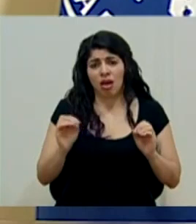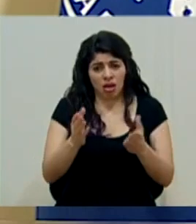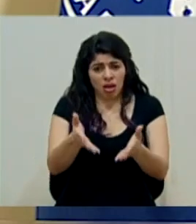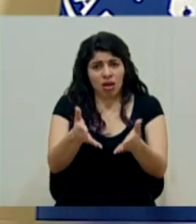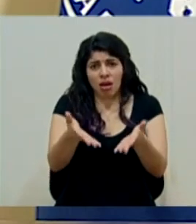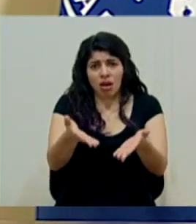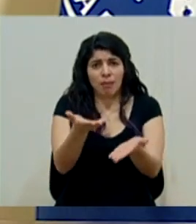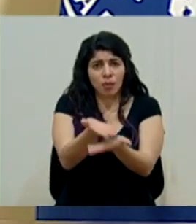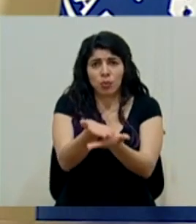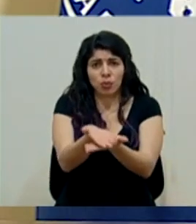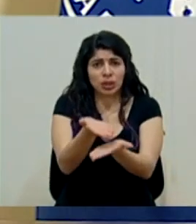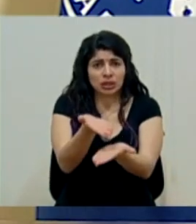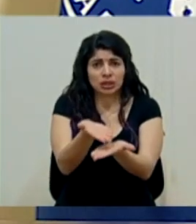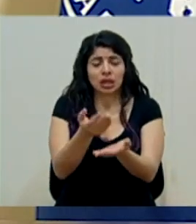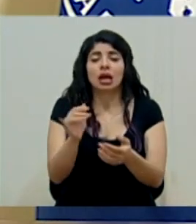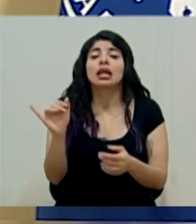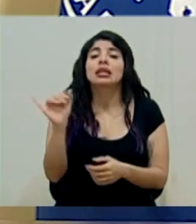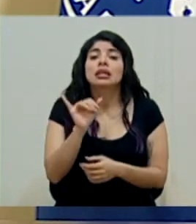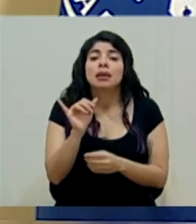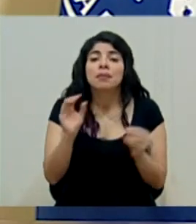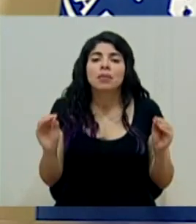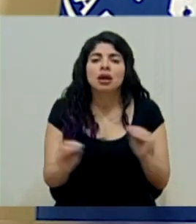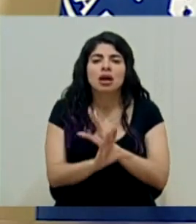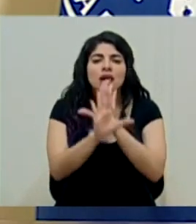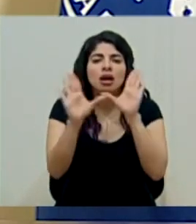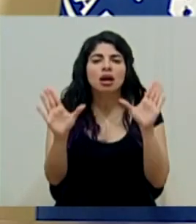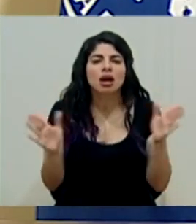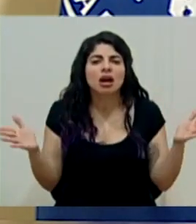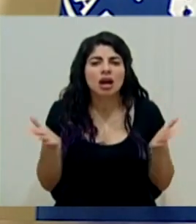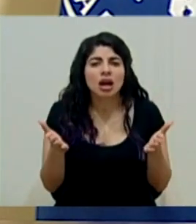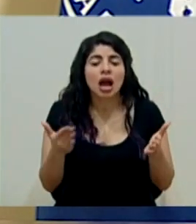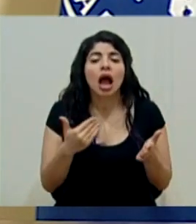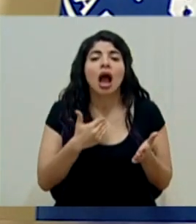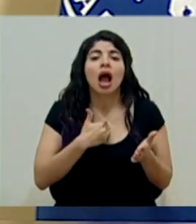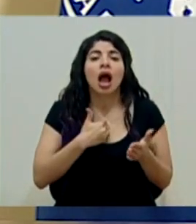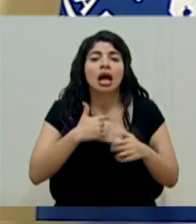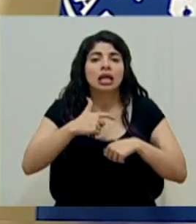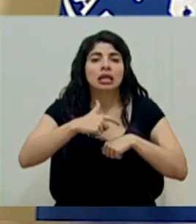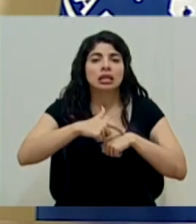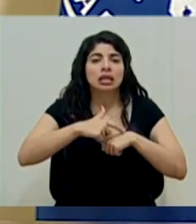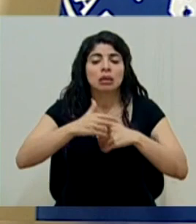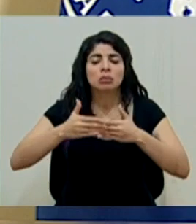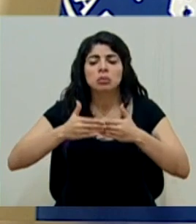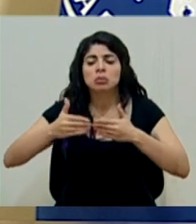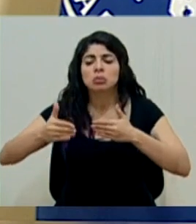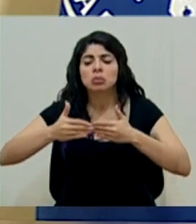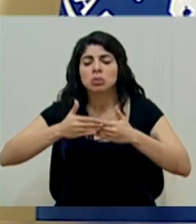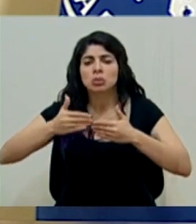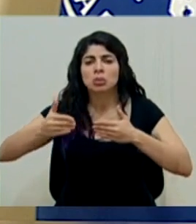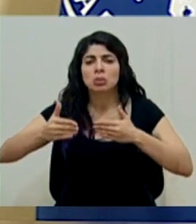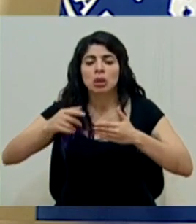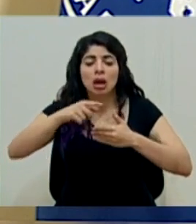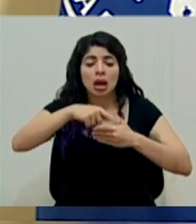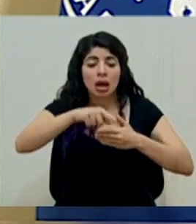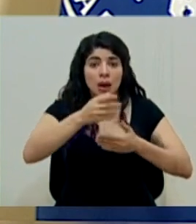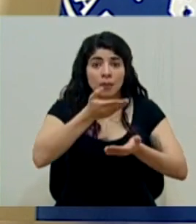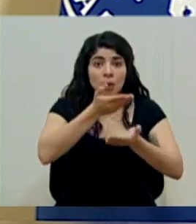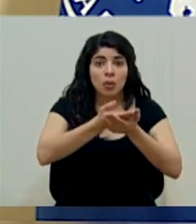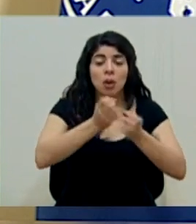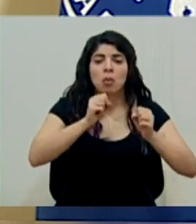Y también fuimos claros en que hay margen para